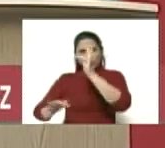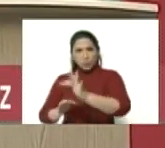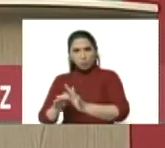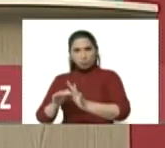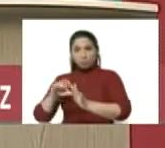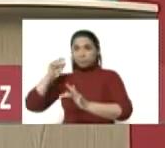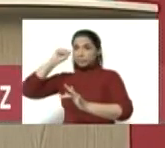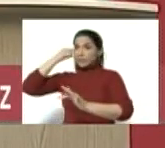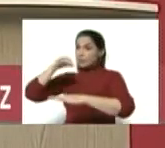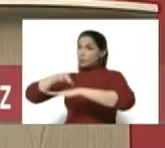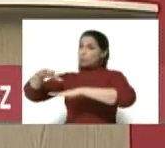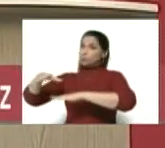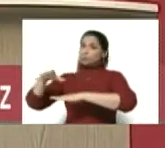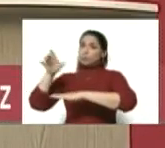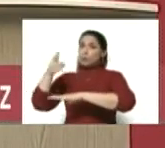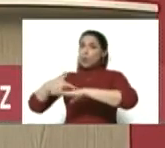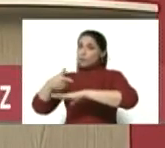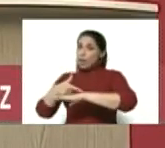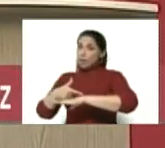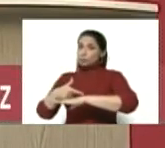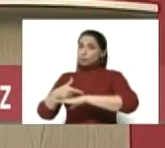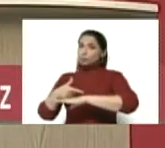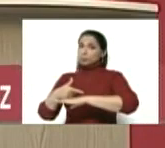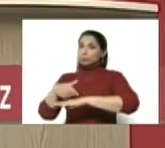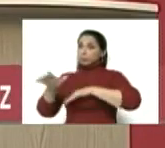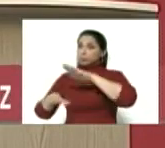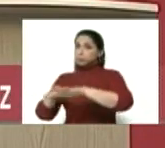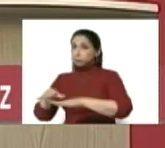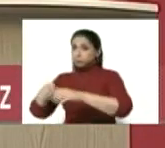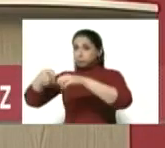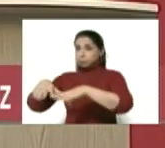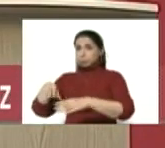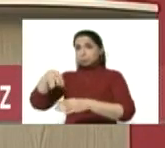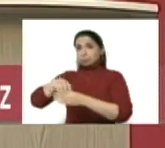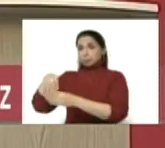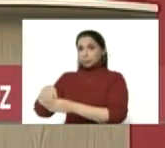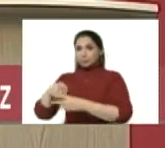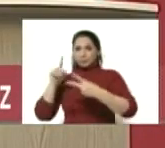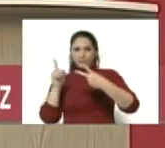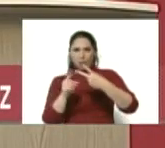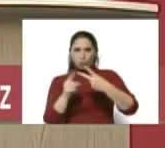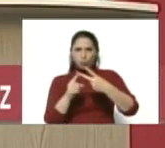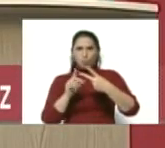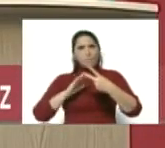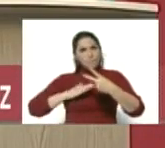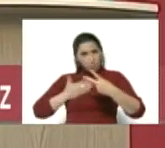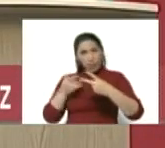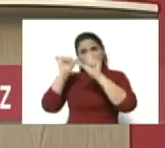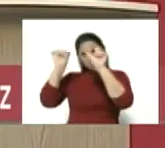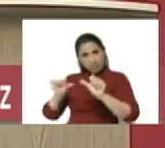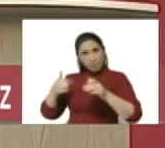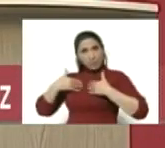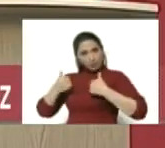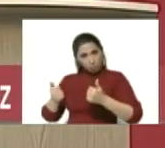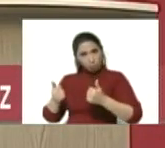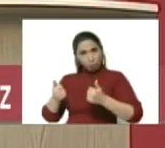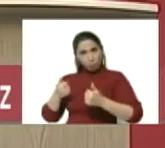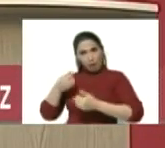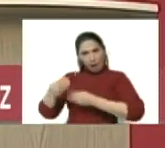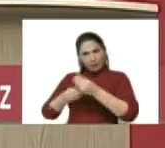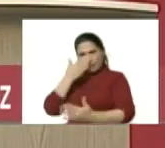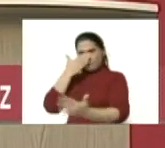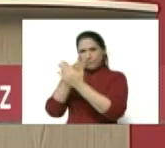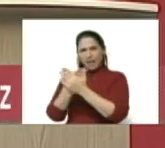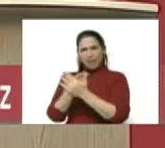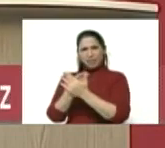de los gobiernos que están adelantando estos pasos. En segundo lugar, ¿puede el sistema de salud hacer frente